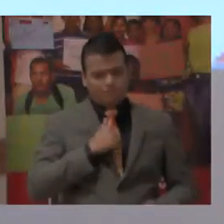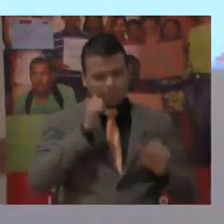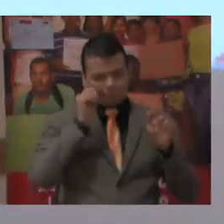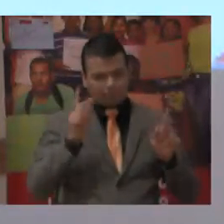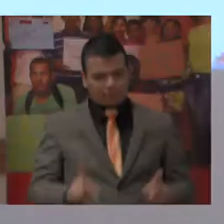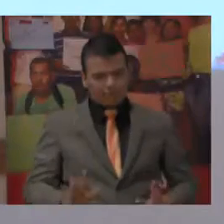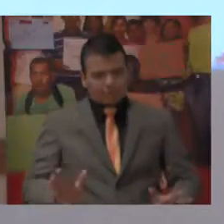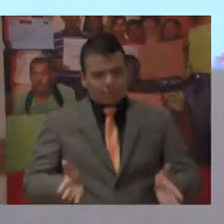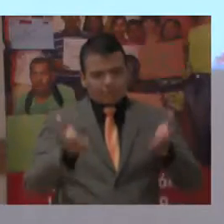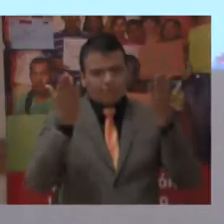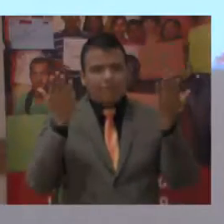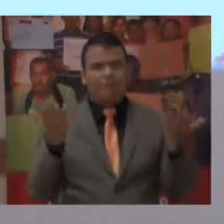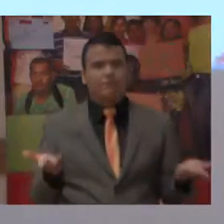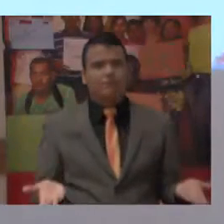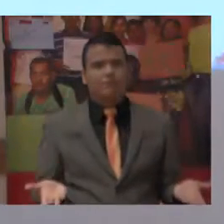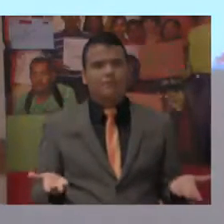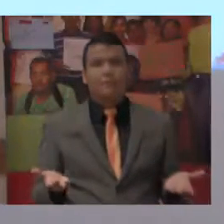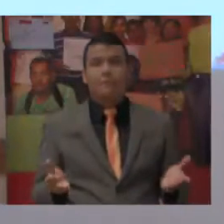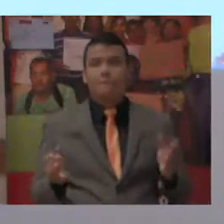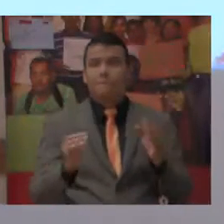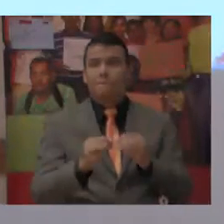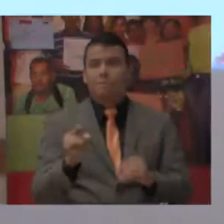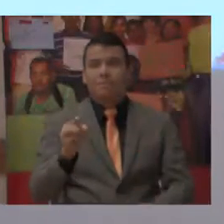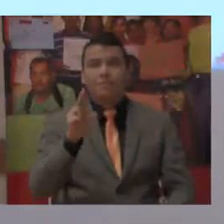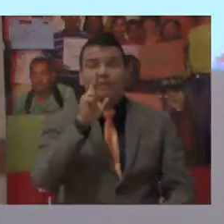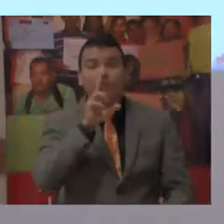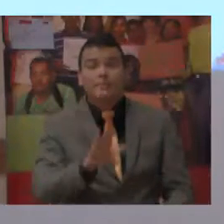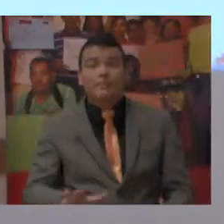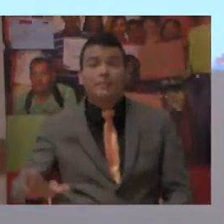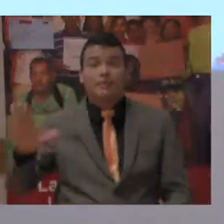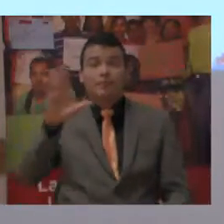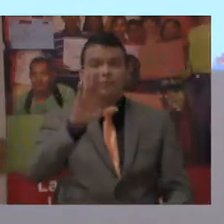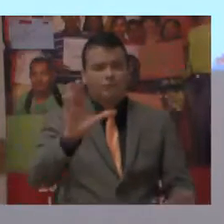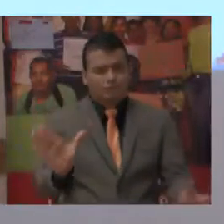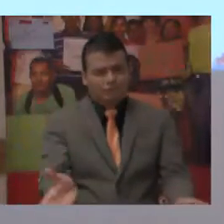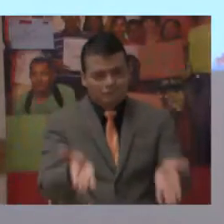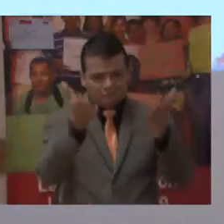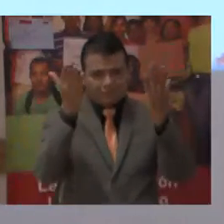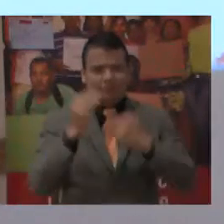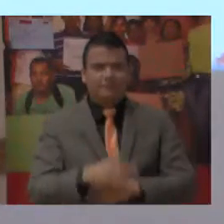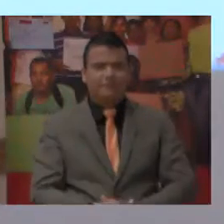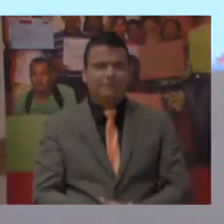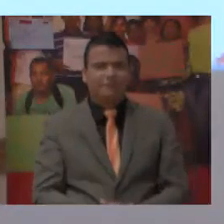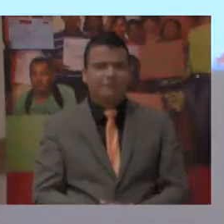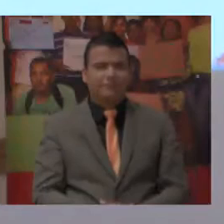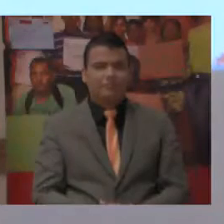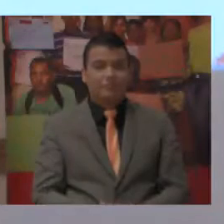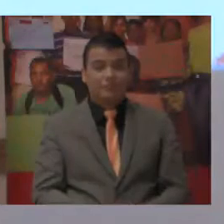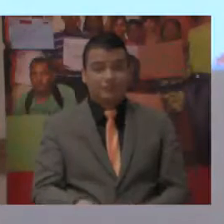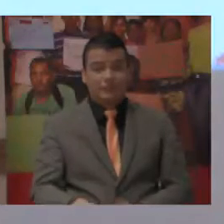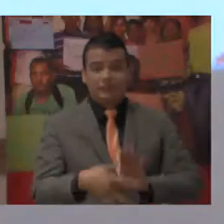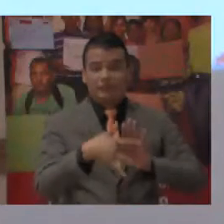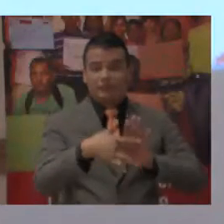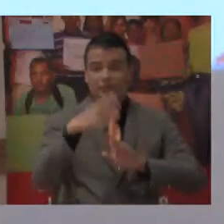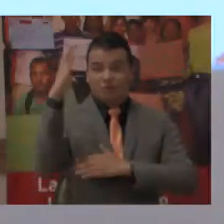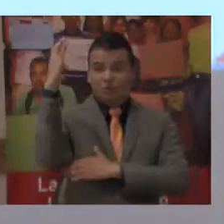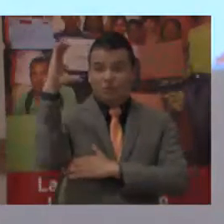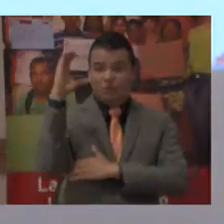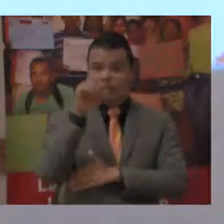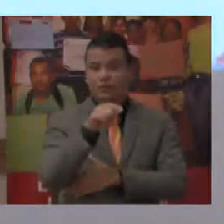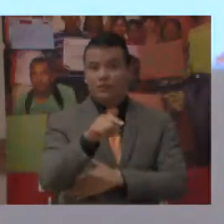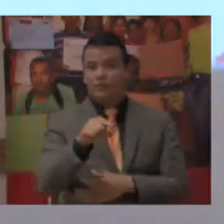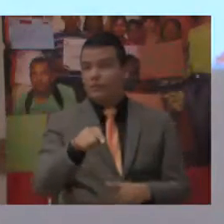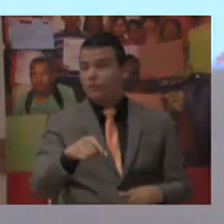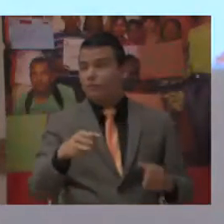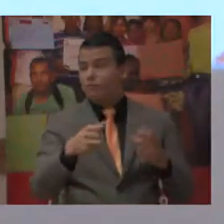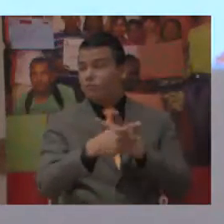ciudadanos, que nos permita reconstruirnos como nación. Tenemos el vergonzoso título de ser una de las naciones